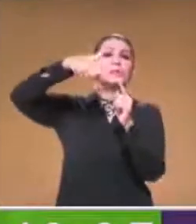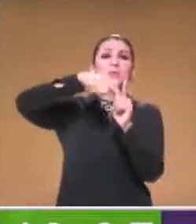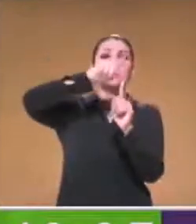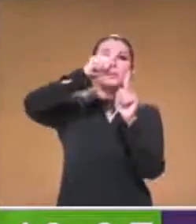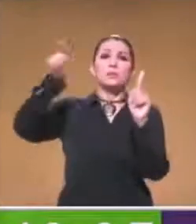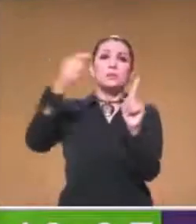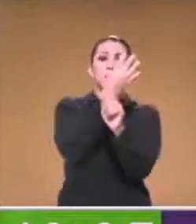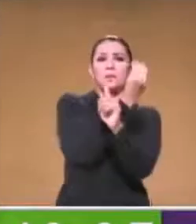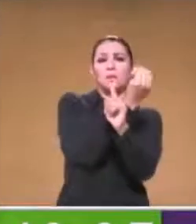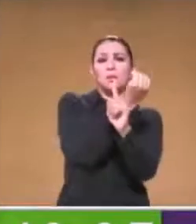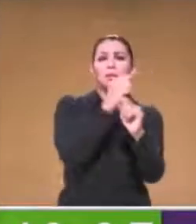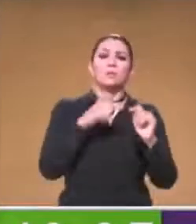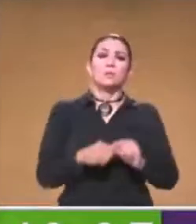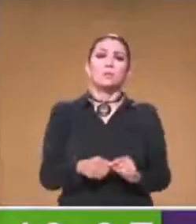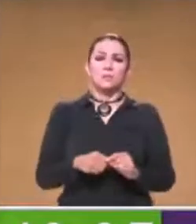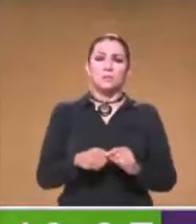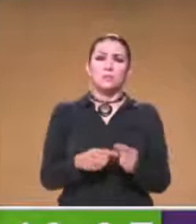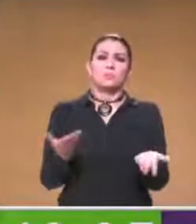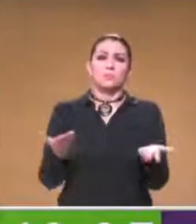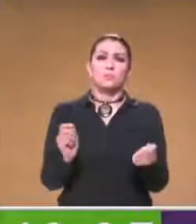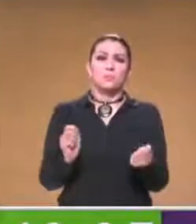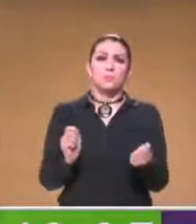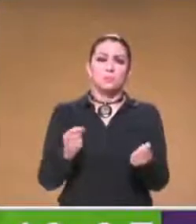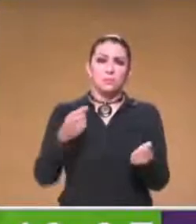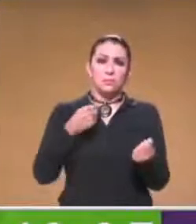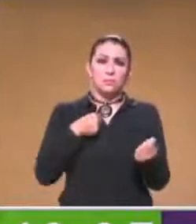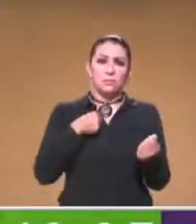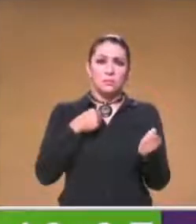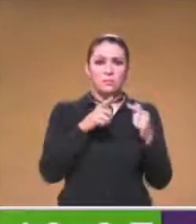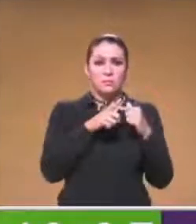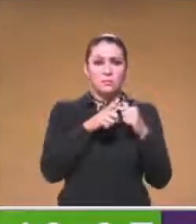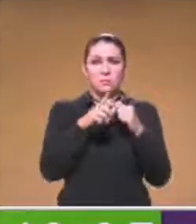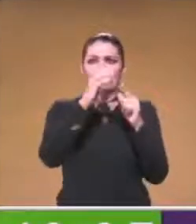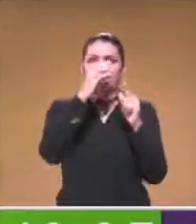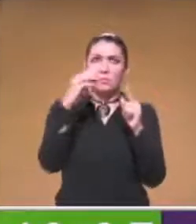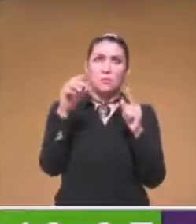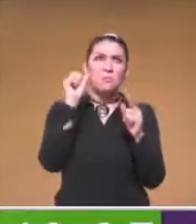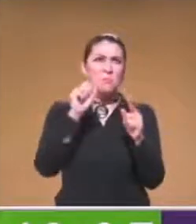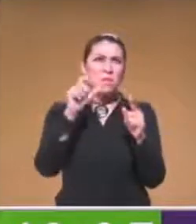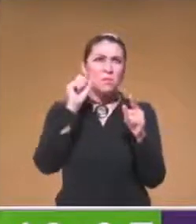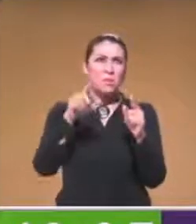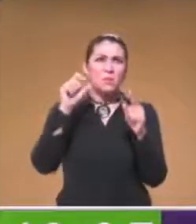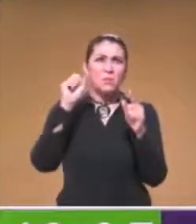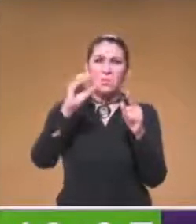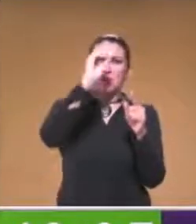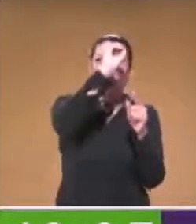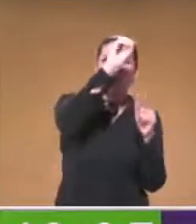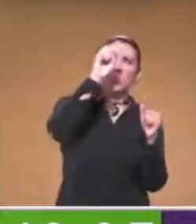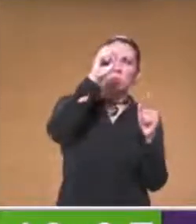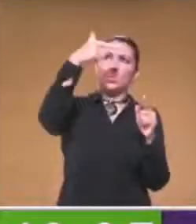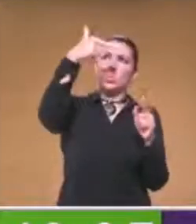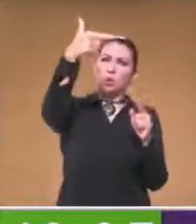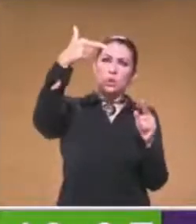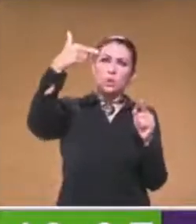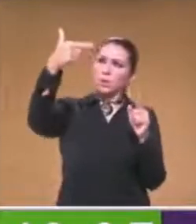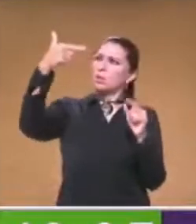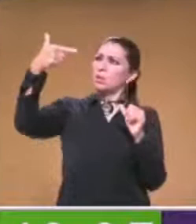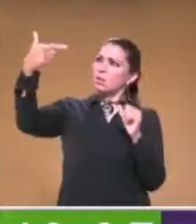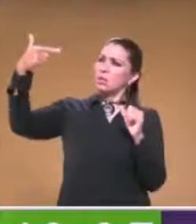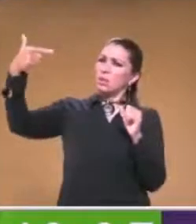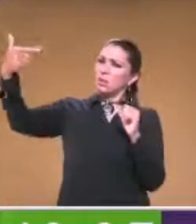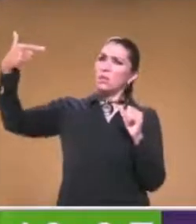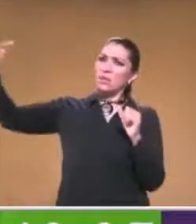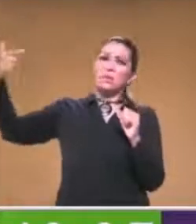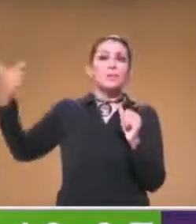9, por lo cual me voy continuando y me doy cuenta que siempre se me va a repetir el 7. Entonces,